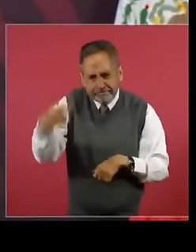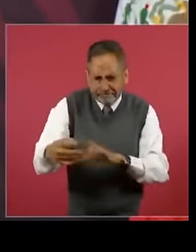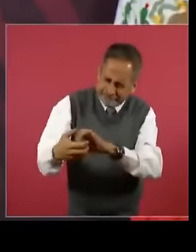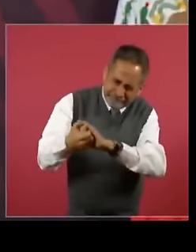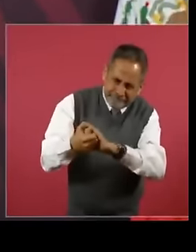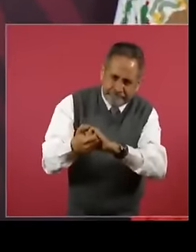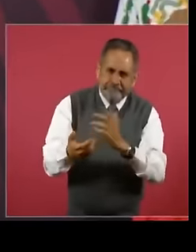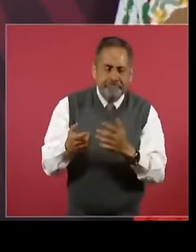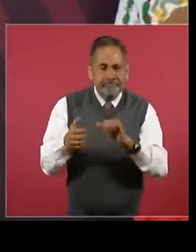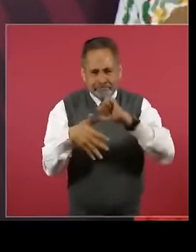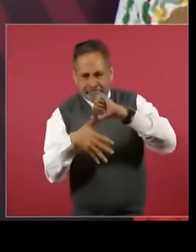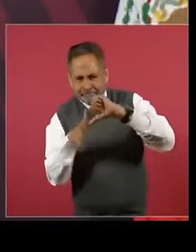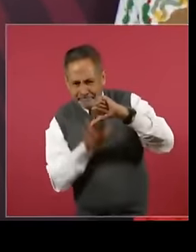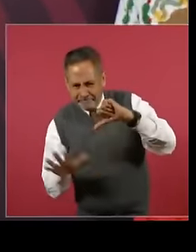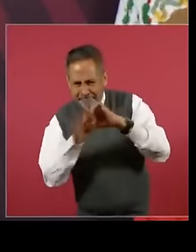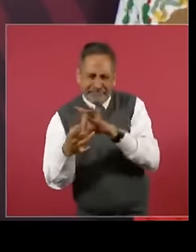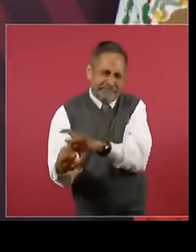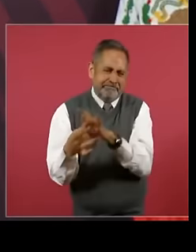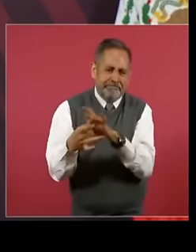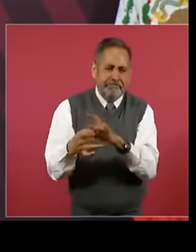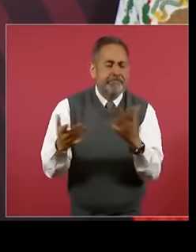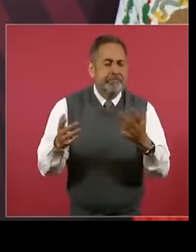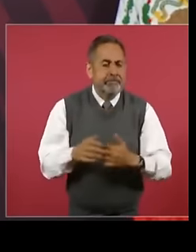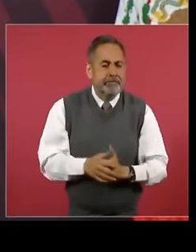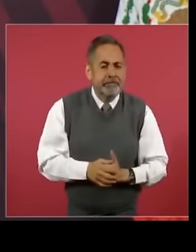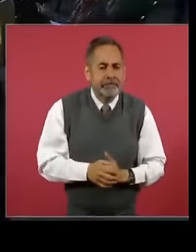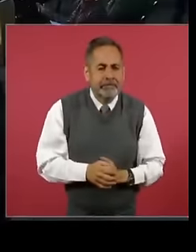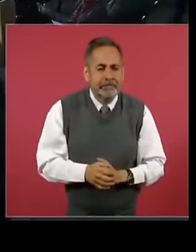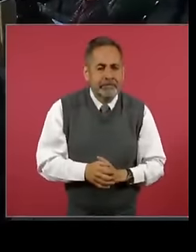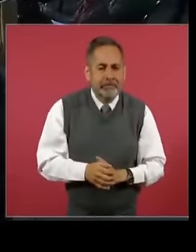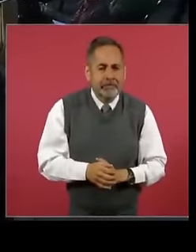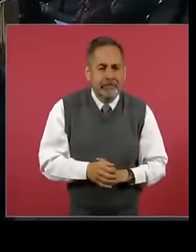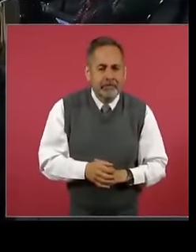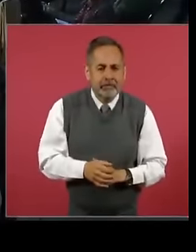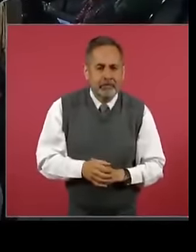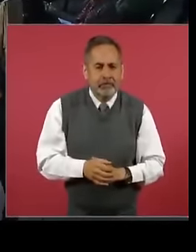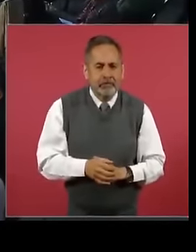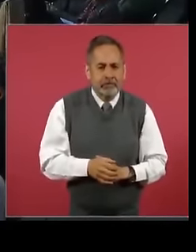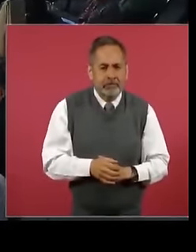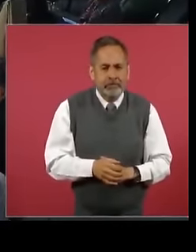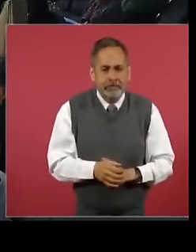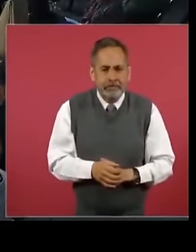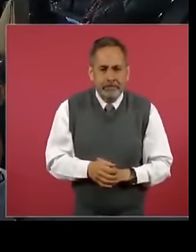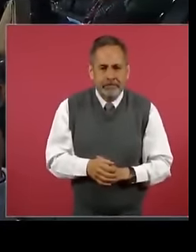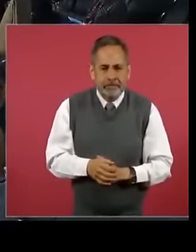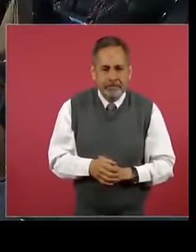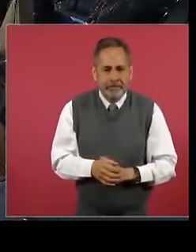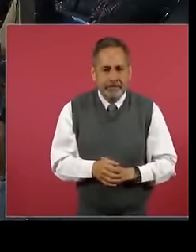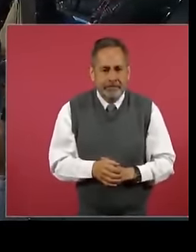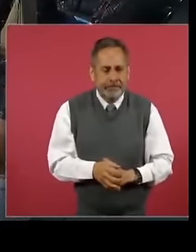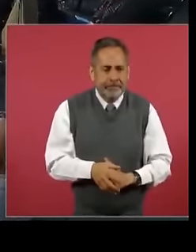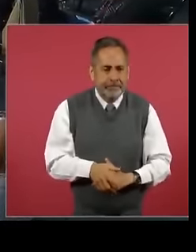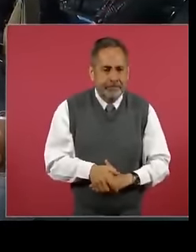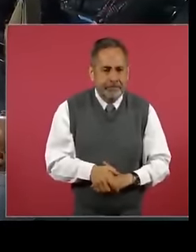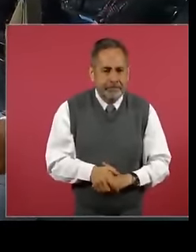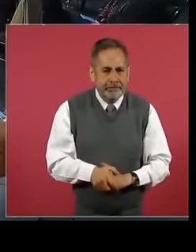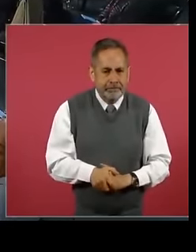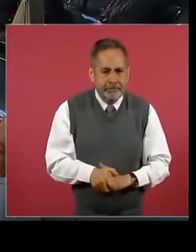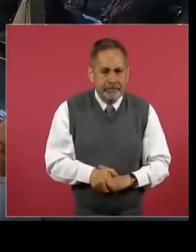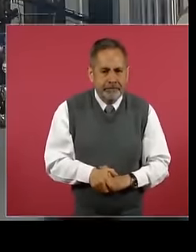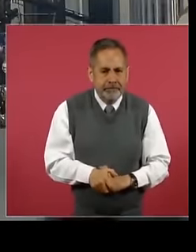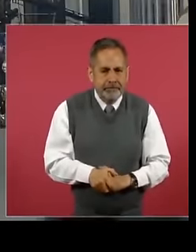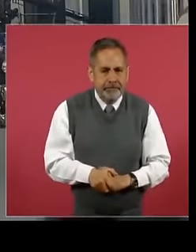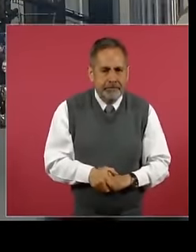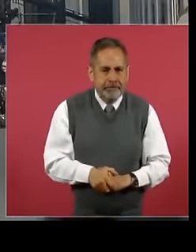prensa alternativa y aquí desde la mañanera lo vamos a desenmascarar y ha sido impresionante Cómo han caído en la trampa